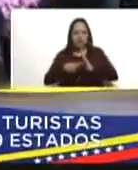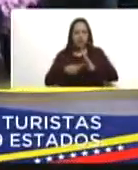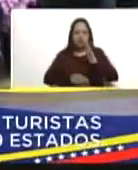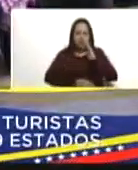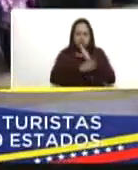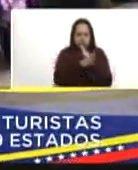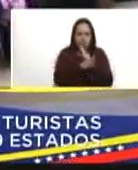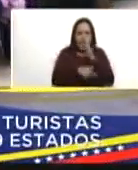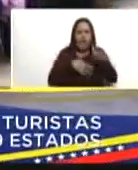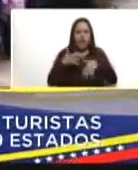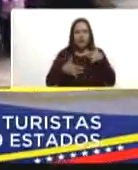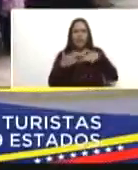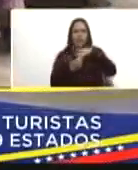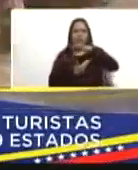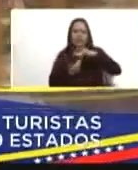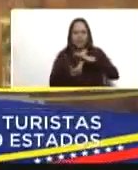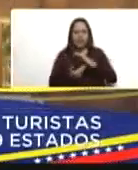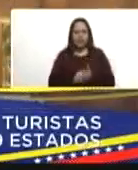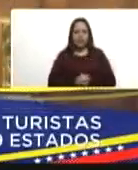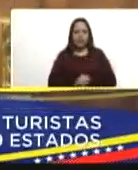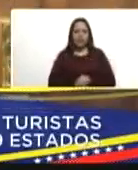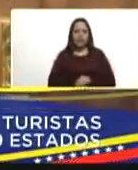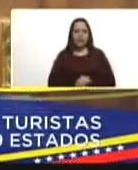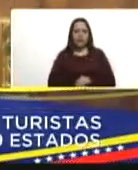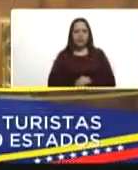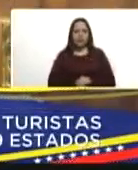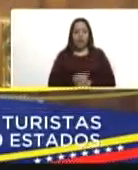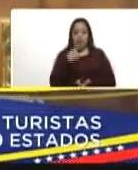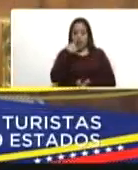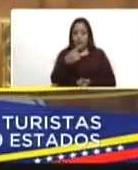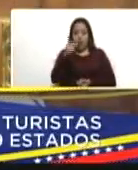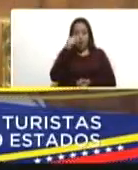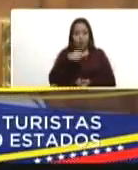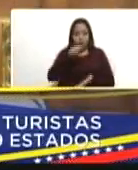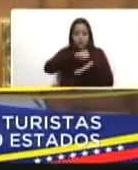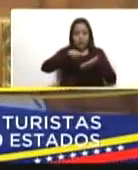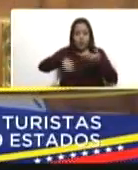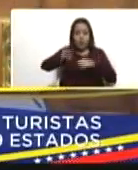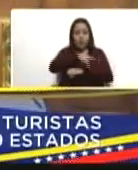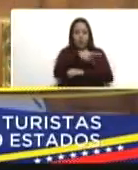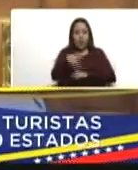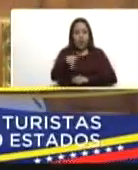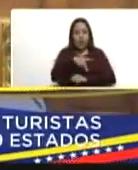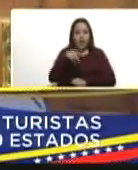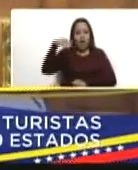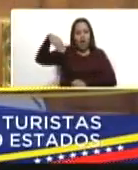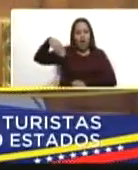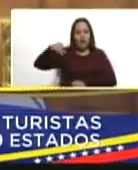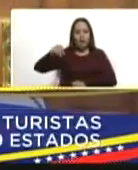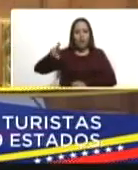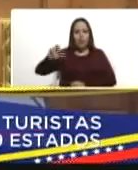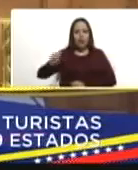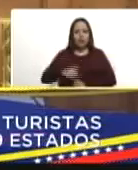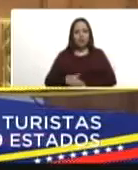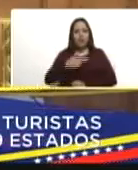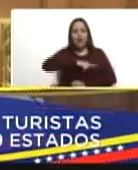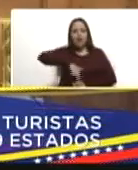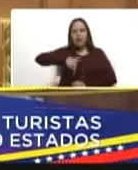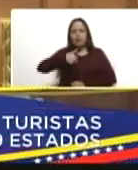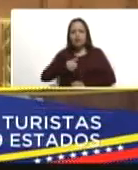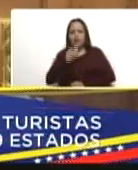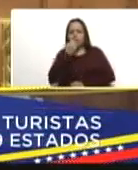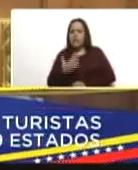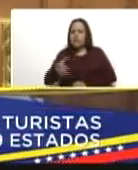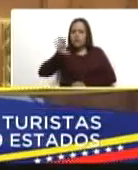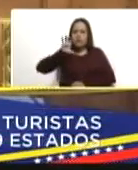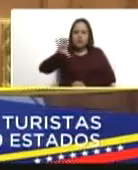fines recreativos como diría el poeta el chino Valera Mora somos un maravilloso